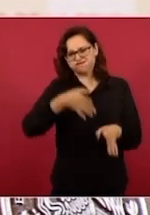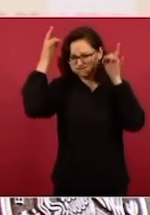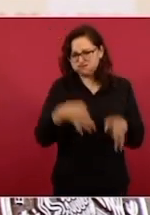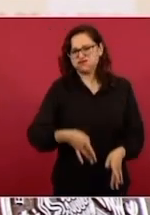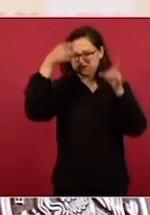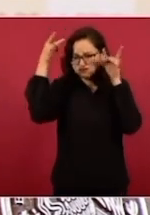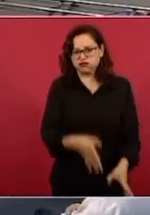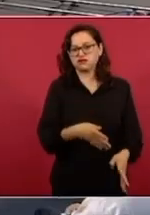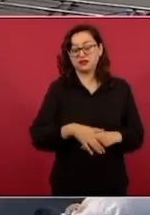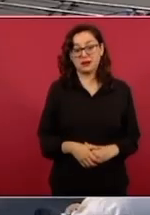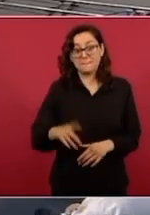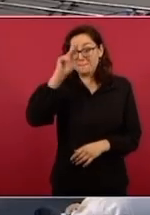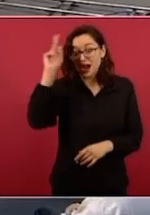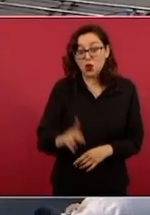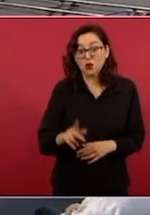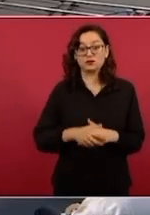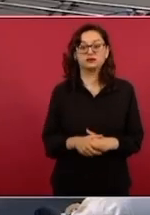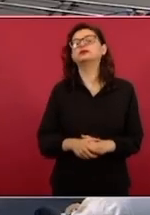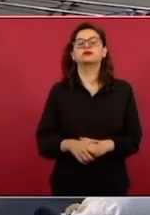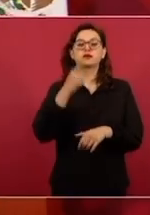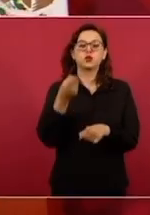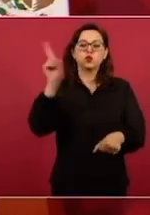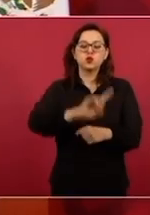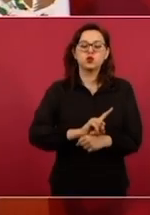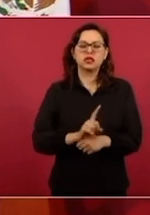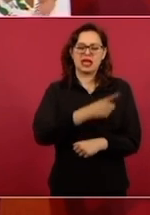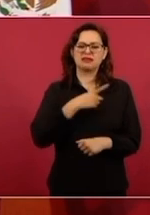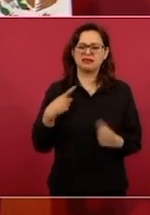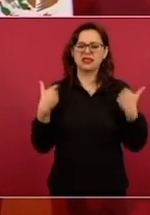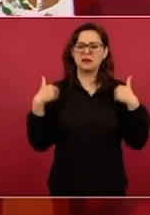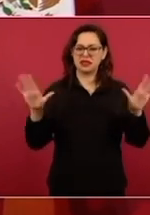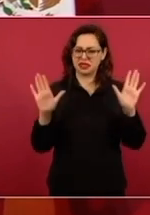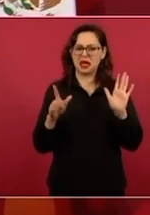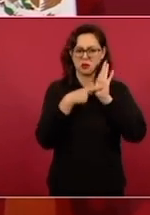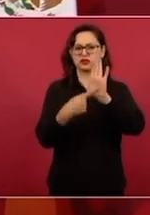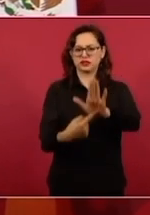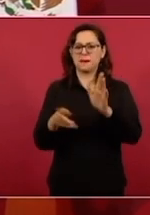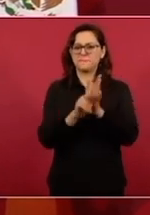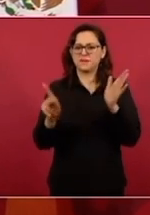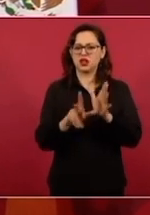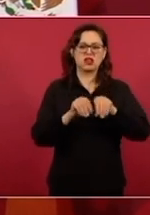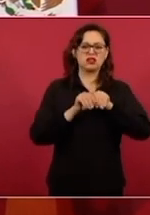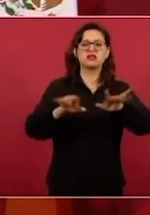un día vamos aquí a conocer y sería bueno cuántos periódicos que ésta necesita